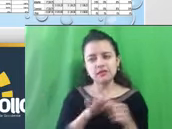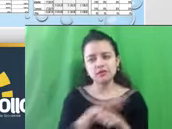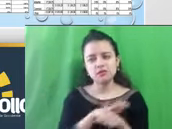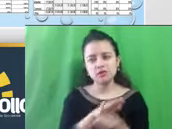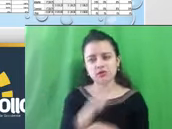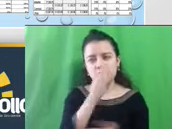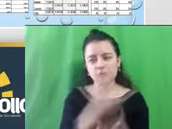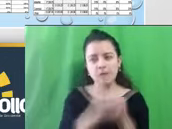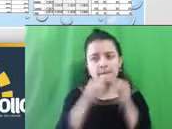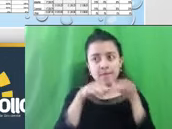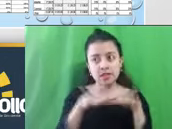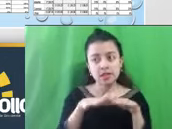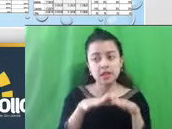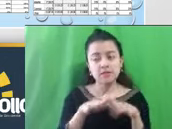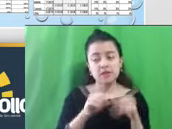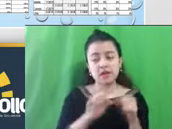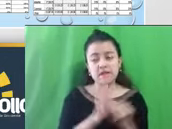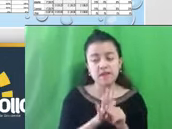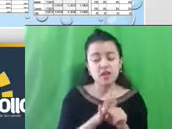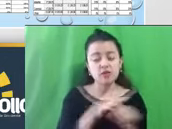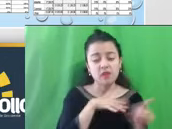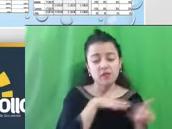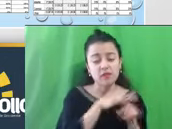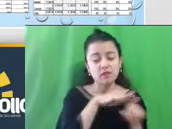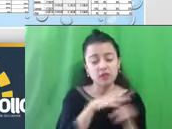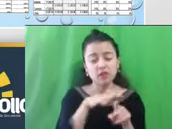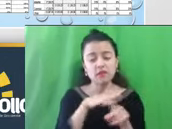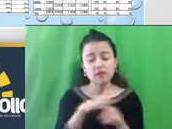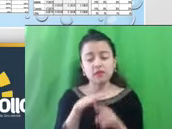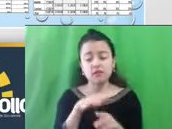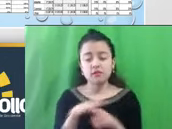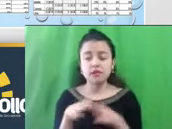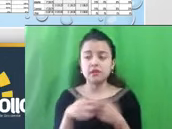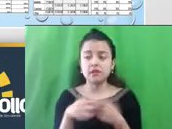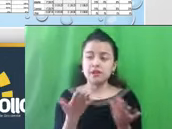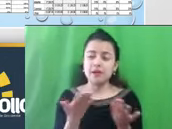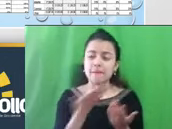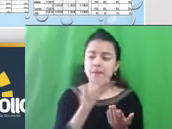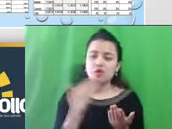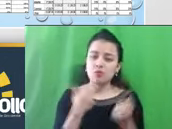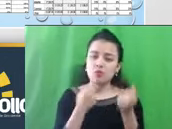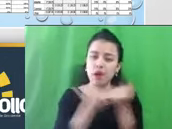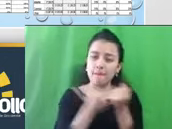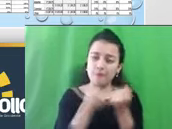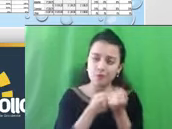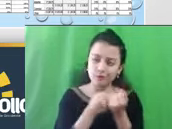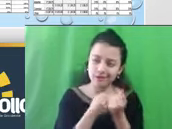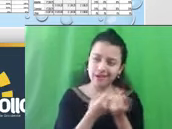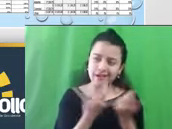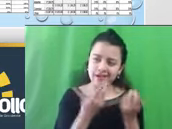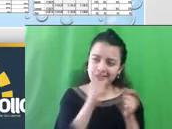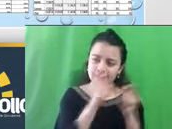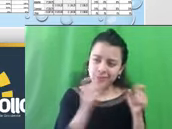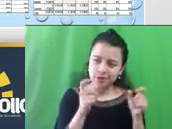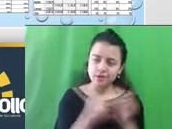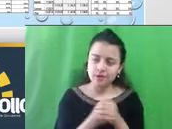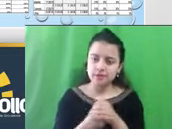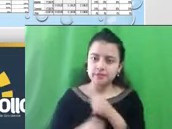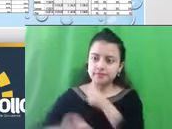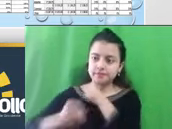impulsó al municipio, darle un incentivo a la parte comercial, a la cual se le